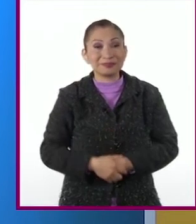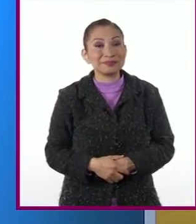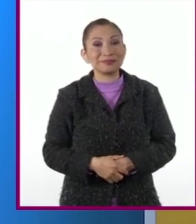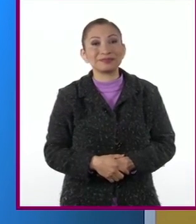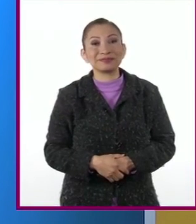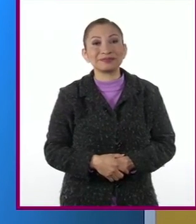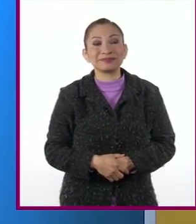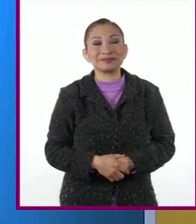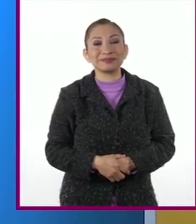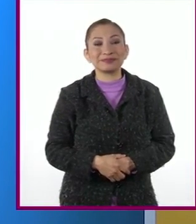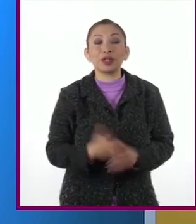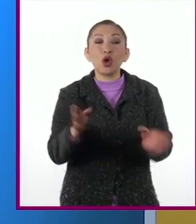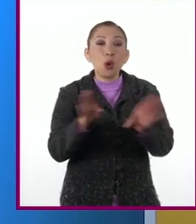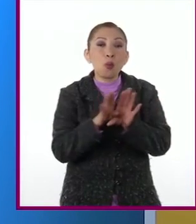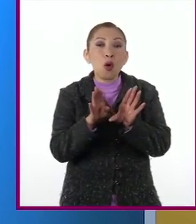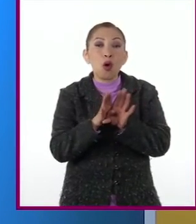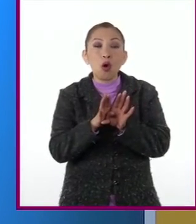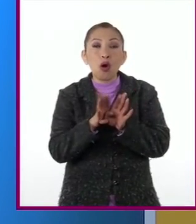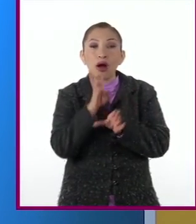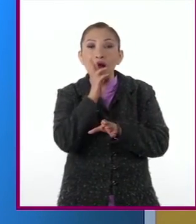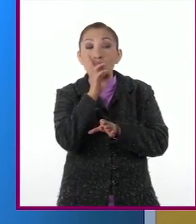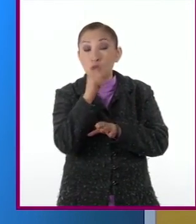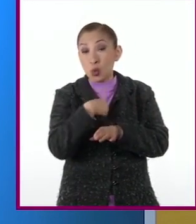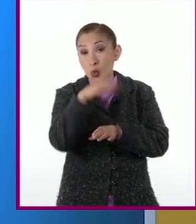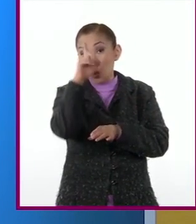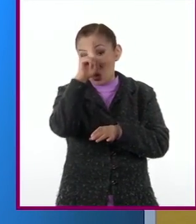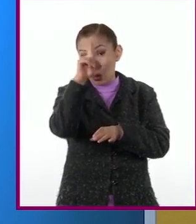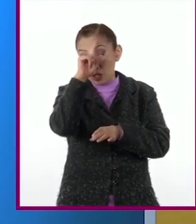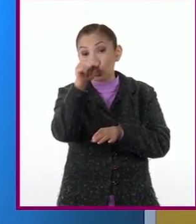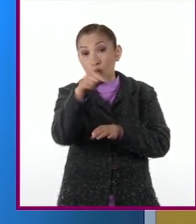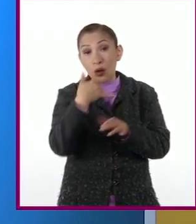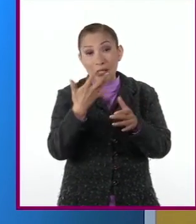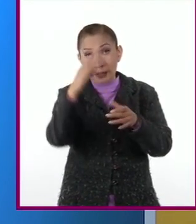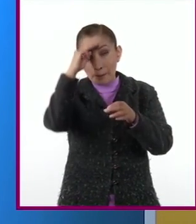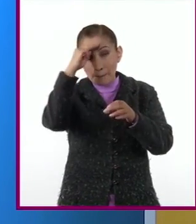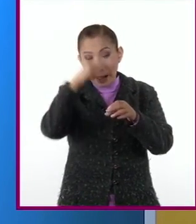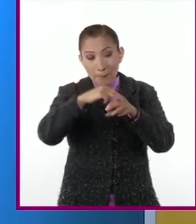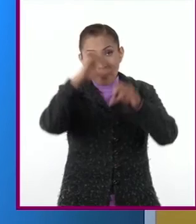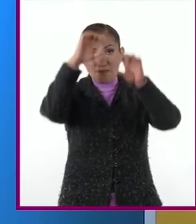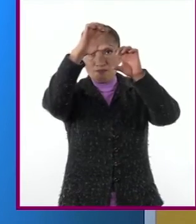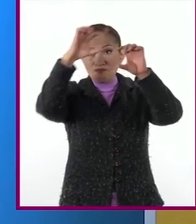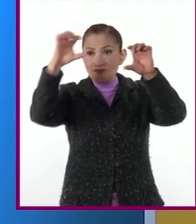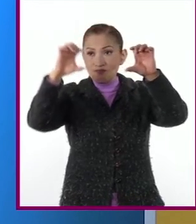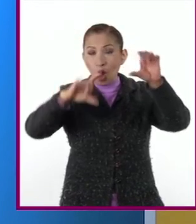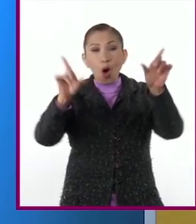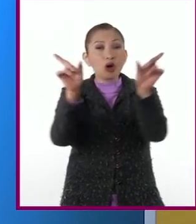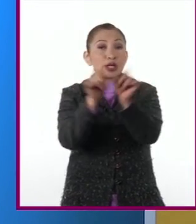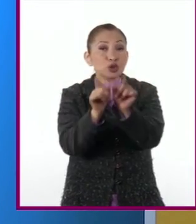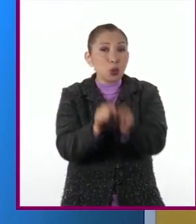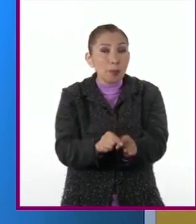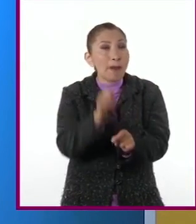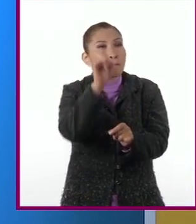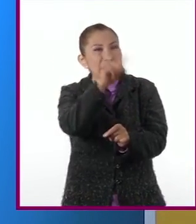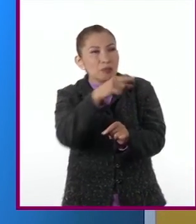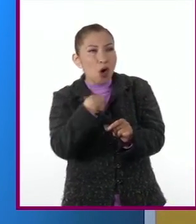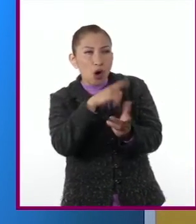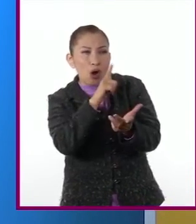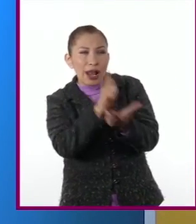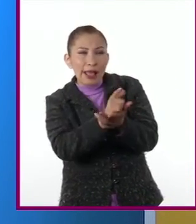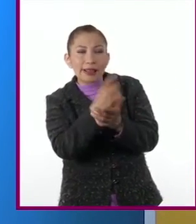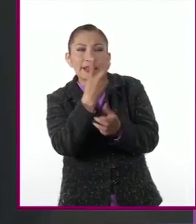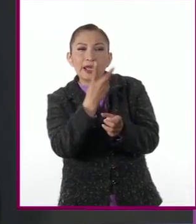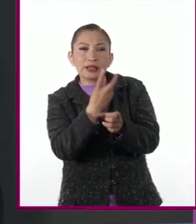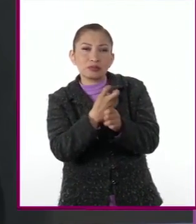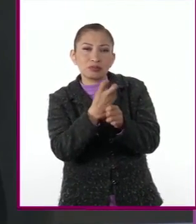hoy. A manera de producto, les sugiero que elaboren un mapa mental o un pequeño resumen acerca de la segunda ley de